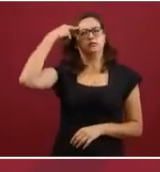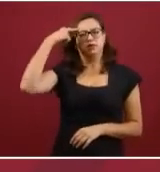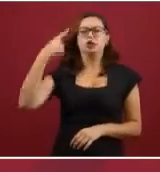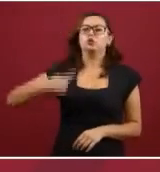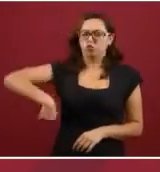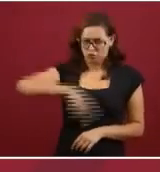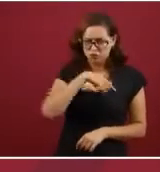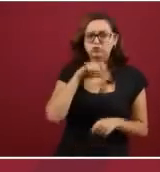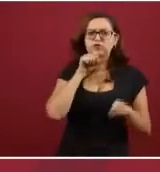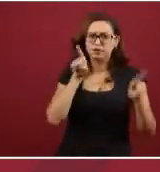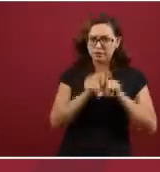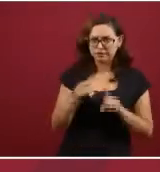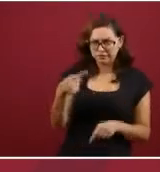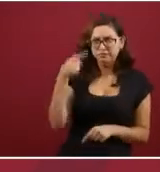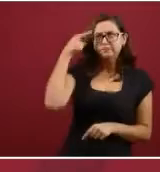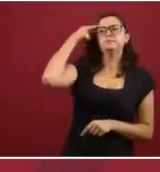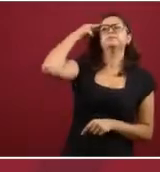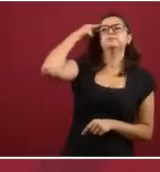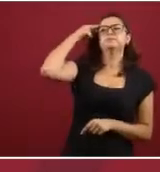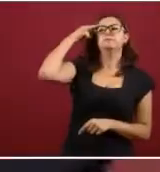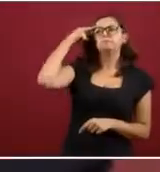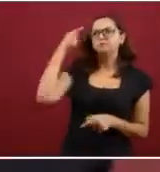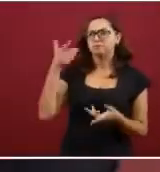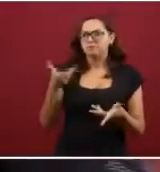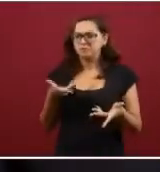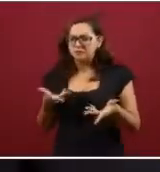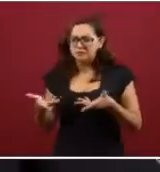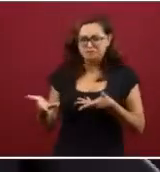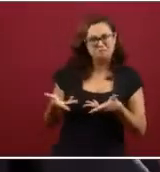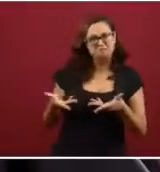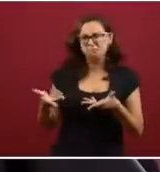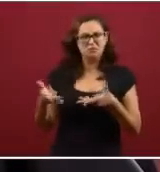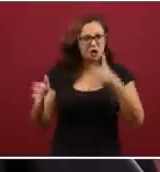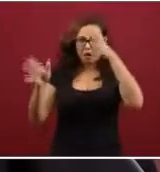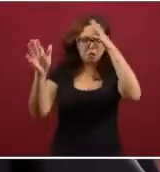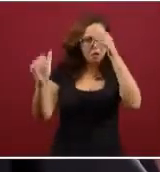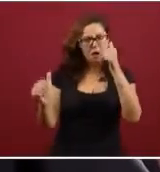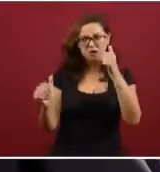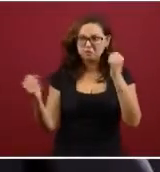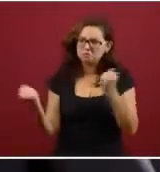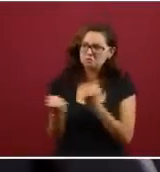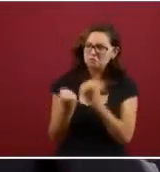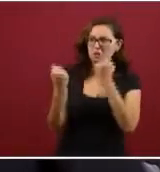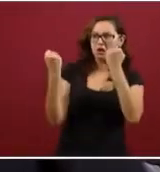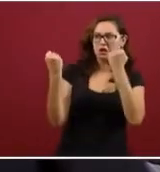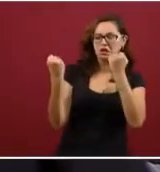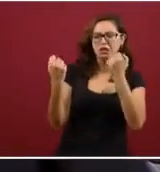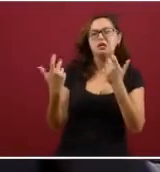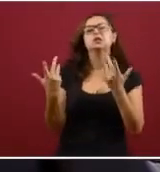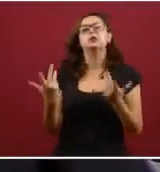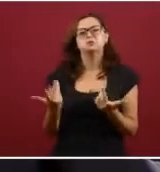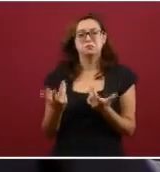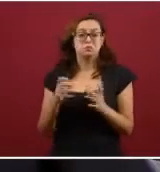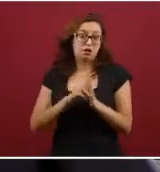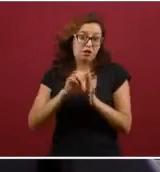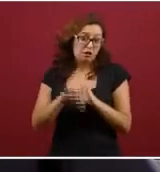nosotros. Tuvimos, entre otras discrepancias, lo del plan de desarrollo,